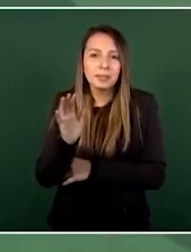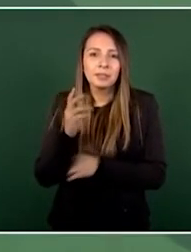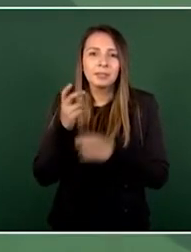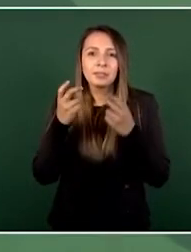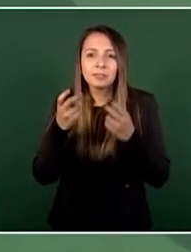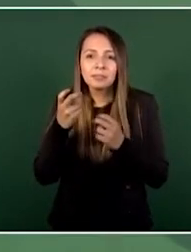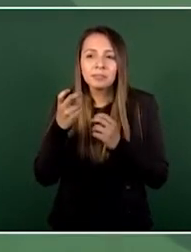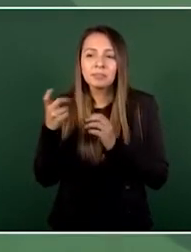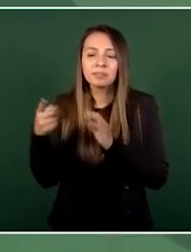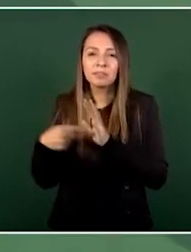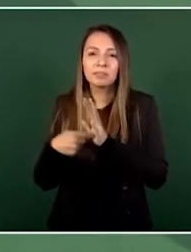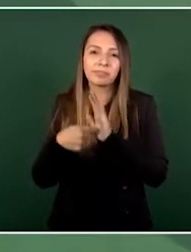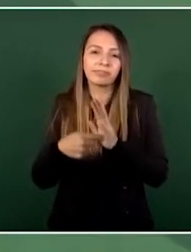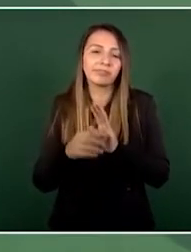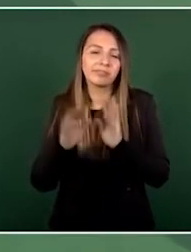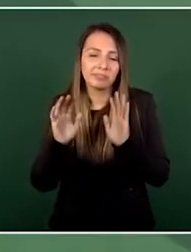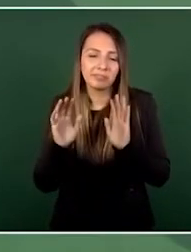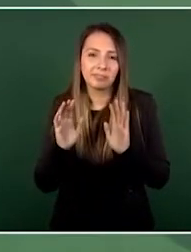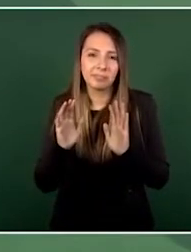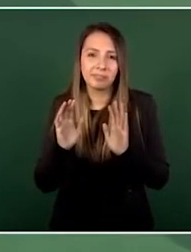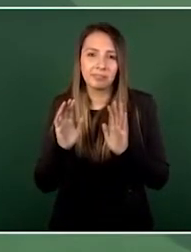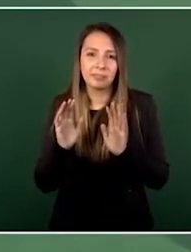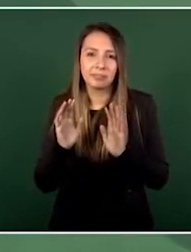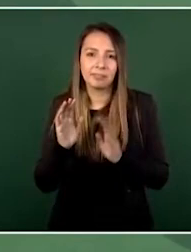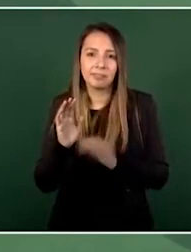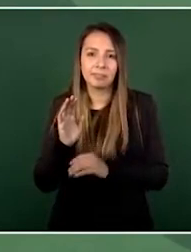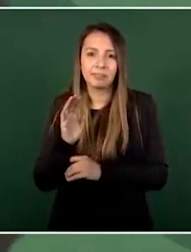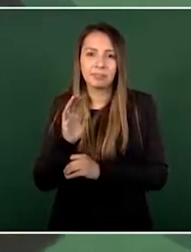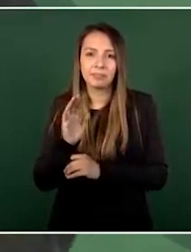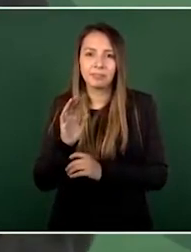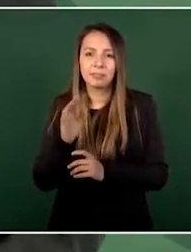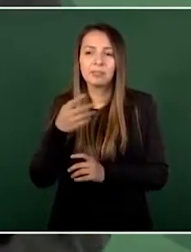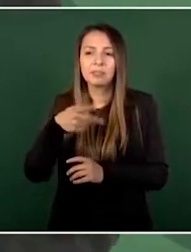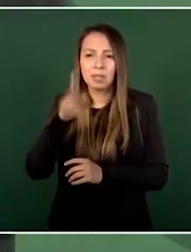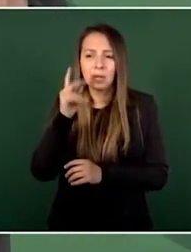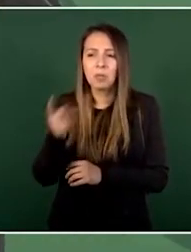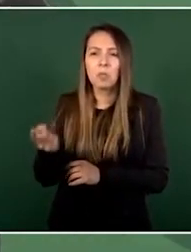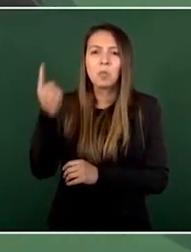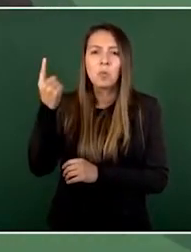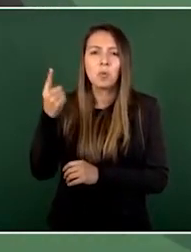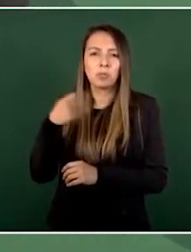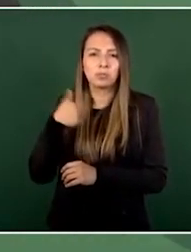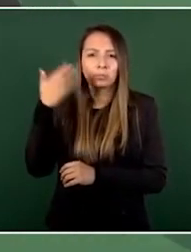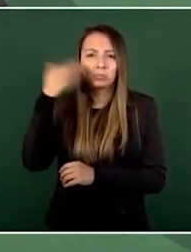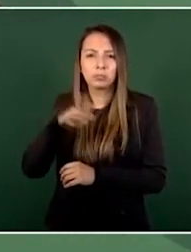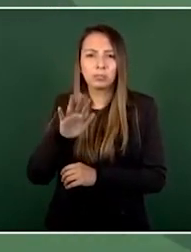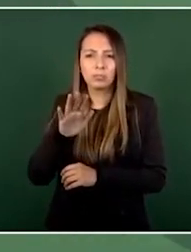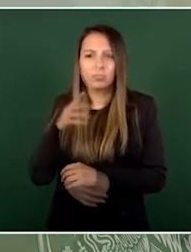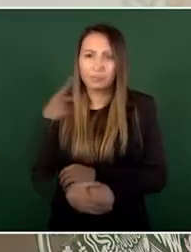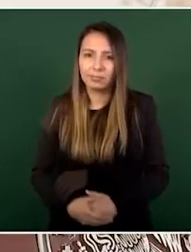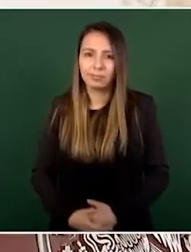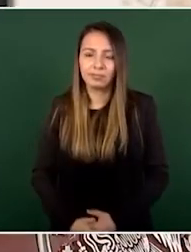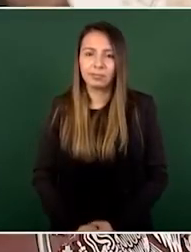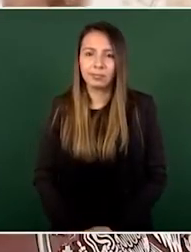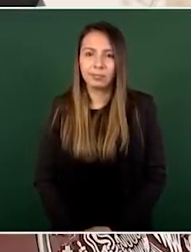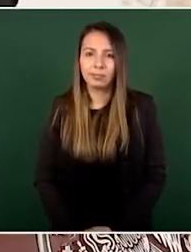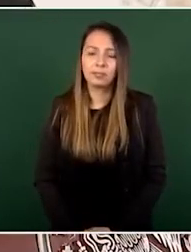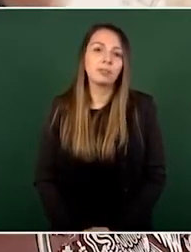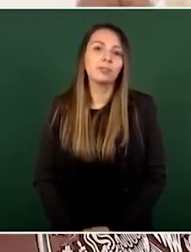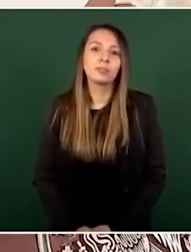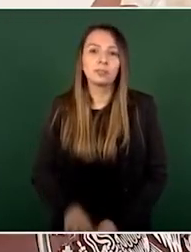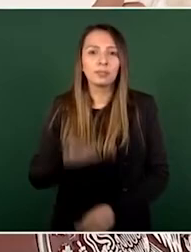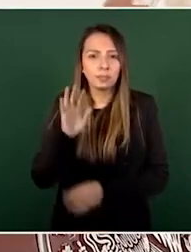de manifiesto, que sí obtuvo esto. No me estoy metiendo con su familia. Me